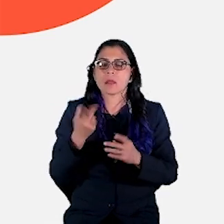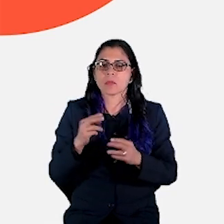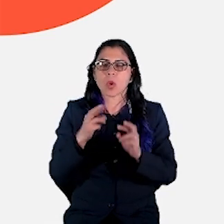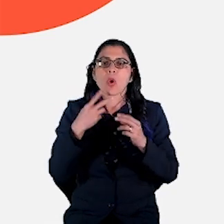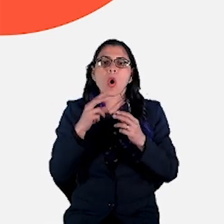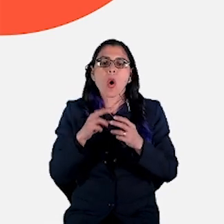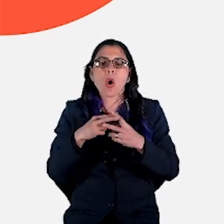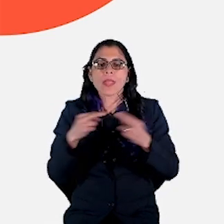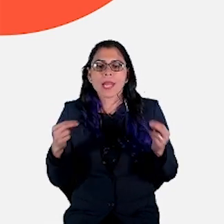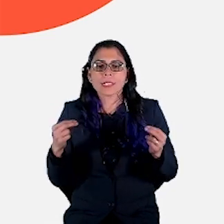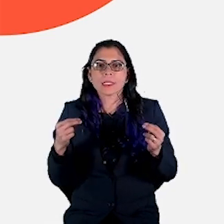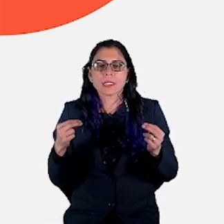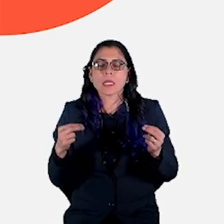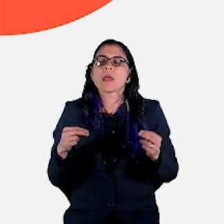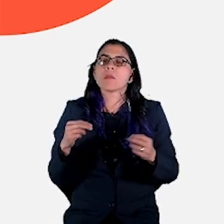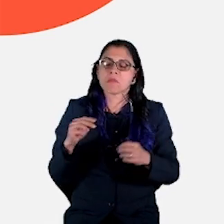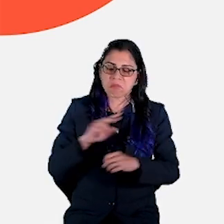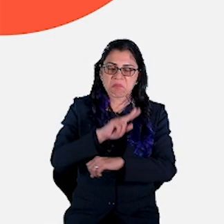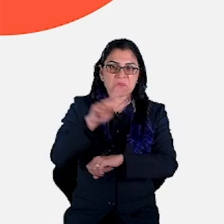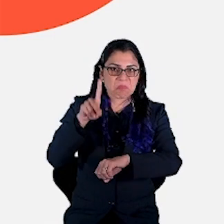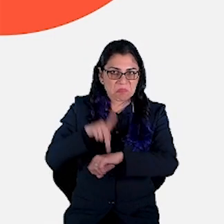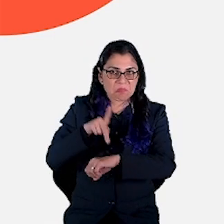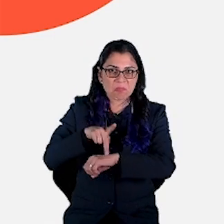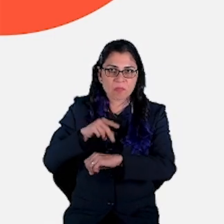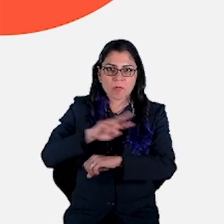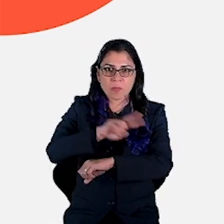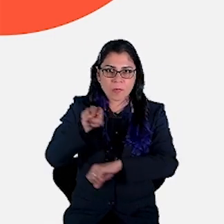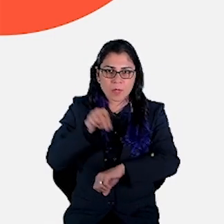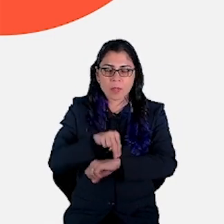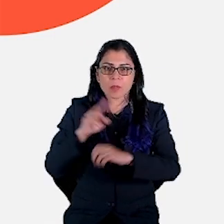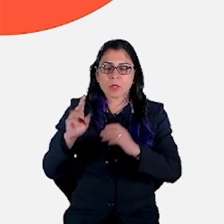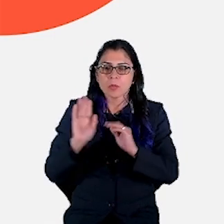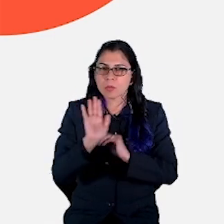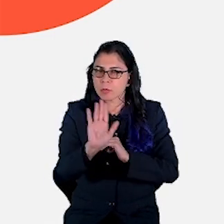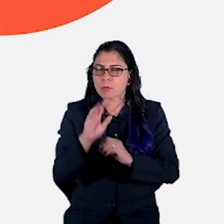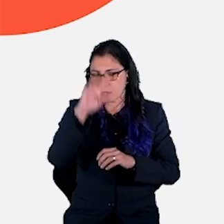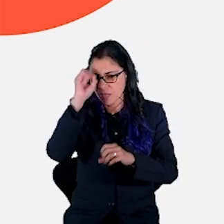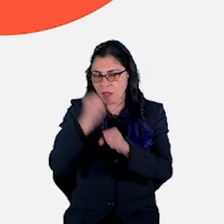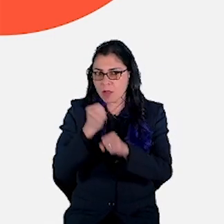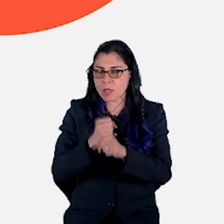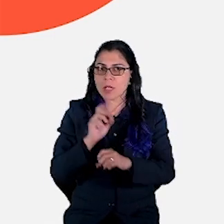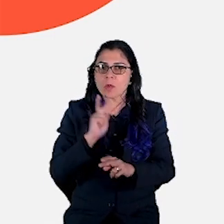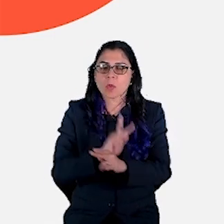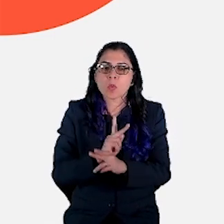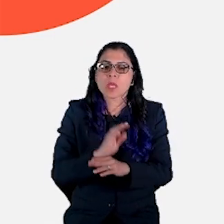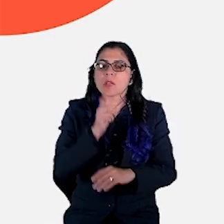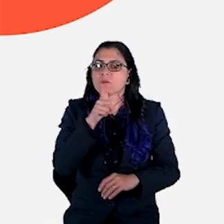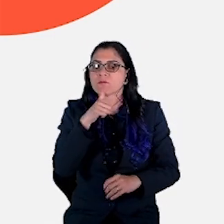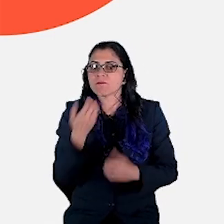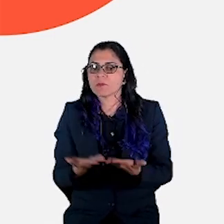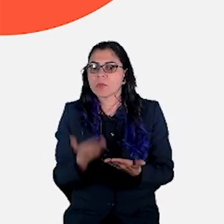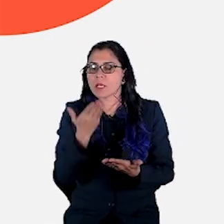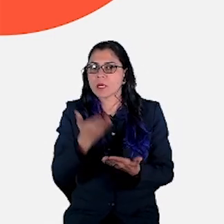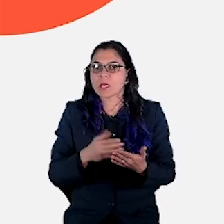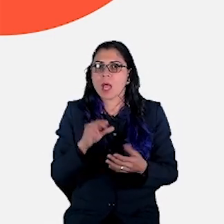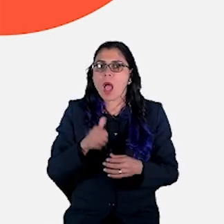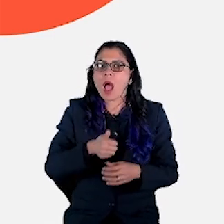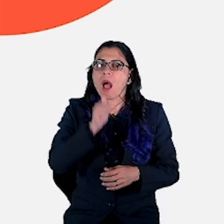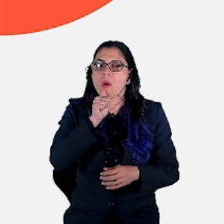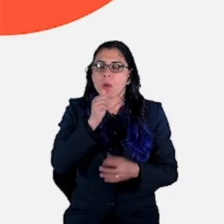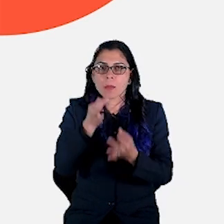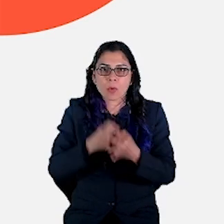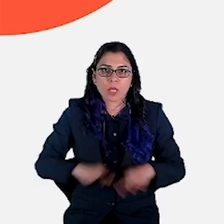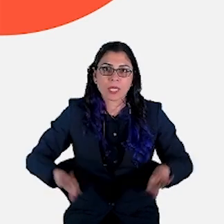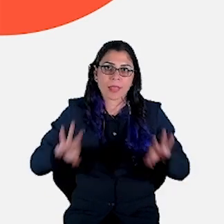nuestra ciudad parques nacionales que su función es la conservación del recurso hídrico que ahí se encuentra